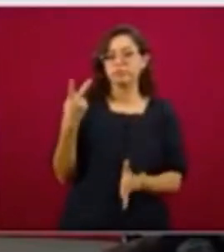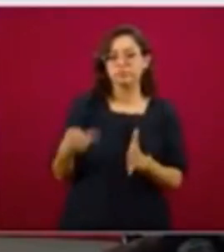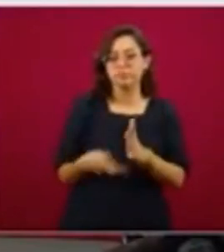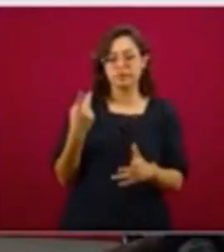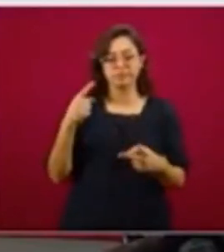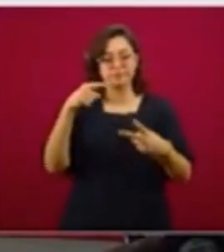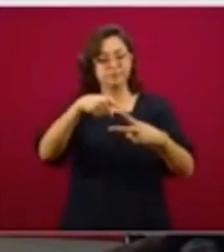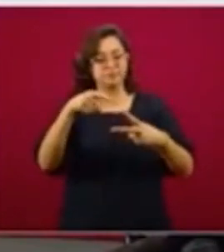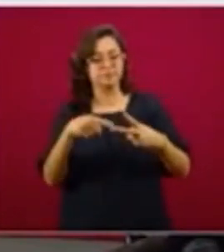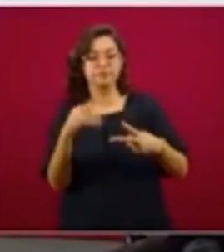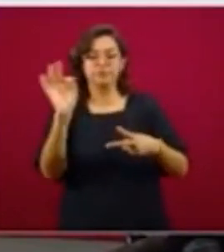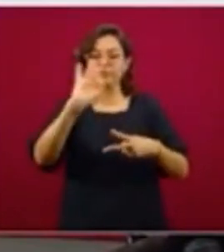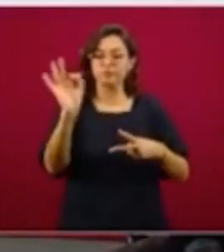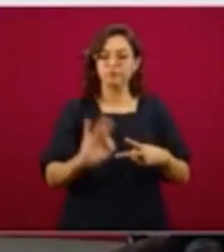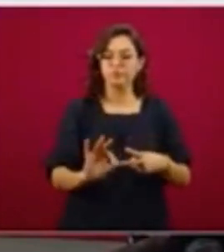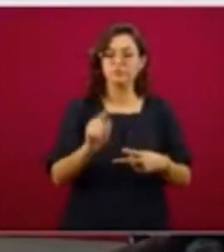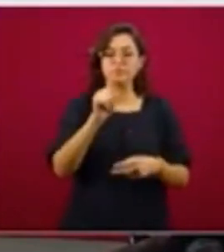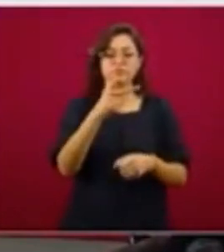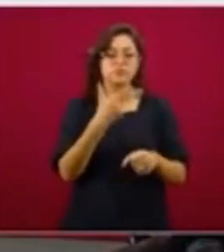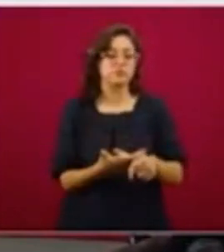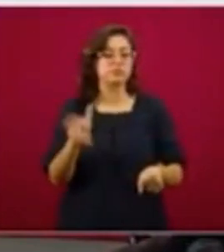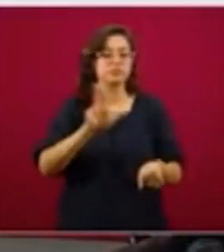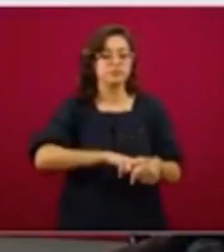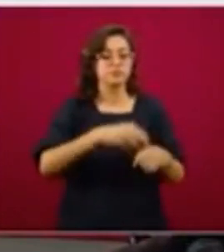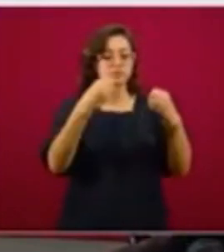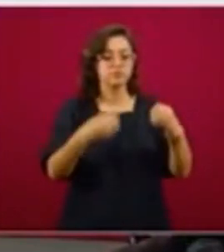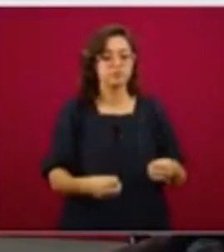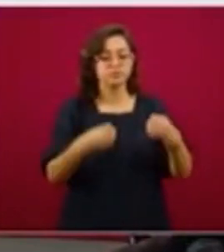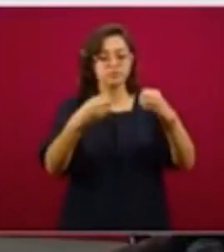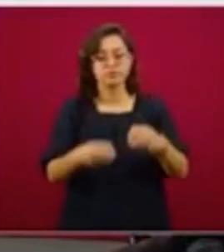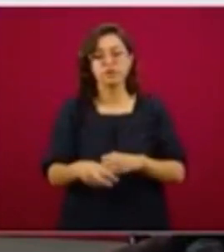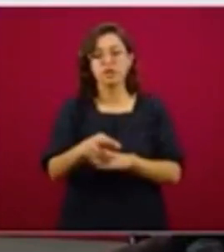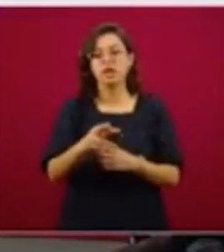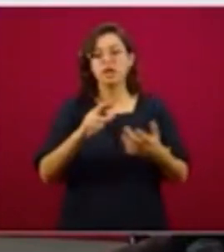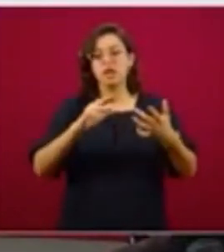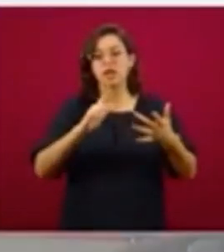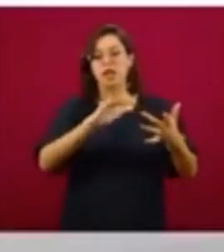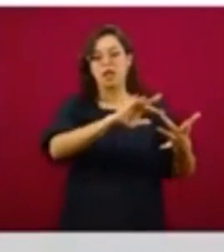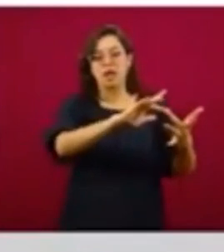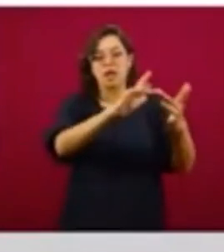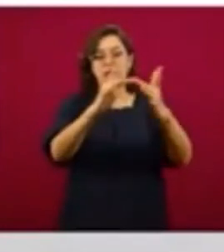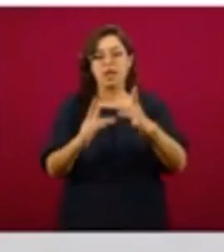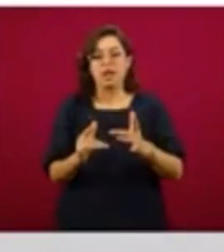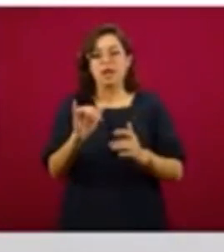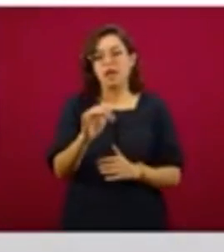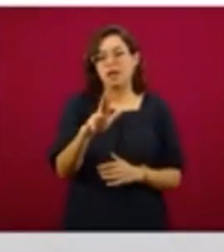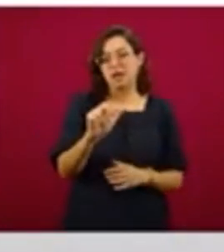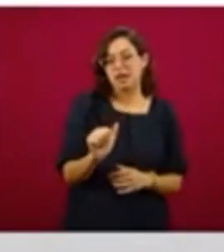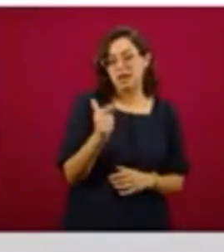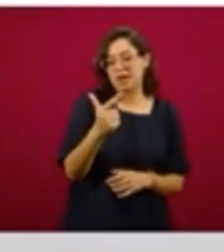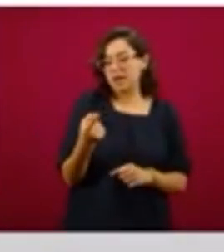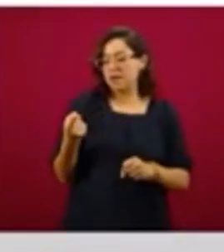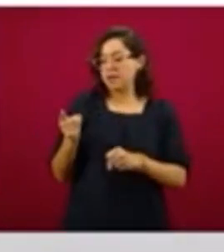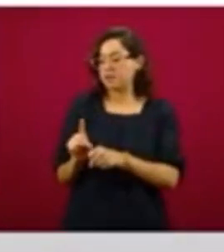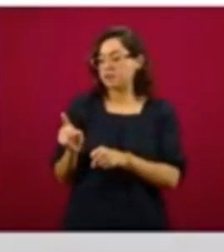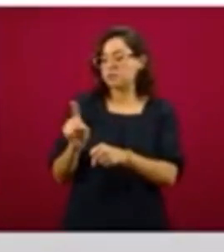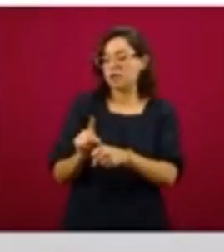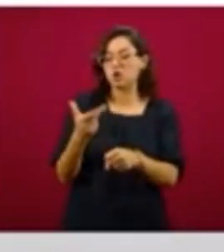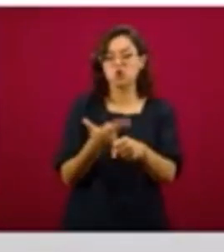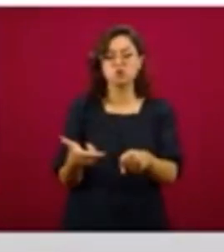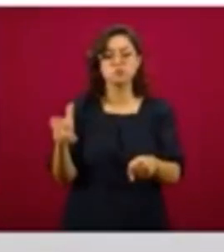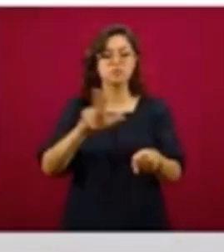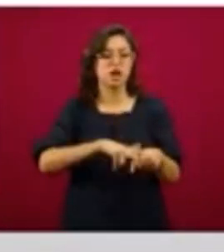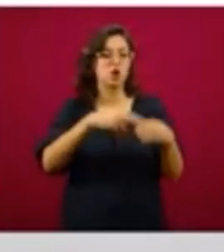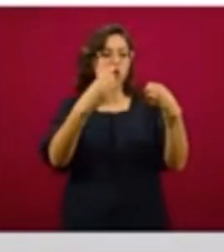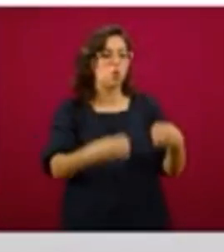de proporción es el porcentaje de ocupación hospitalaria de la red ir a esta red que el doctor alúmina todos los días dice que ocupación hospitalaria